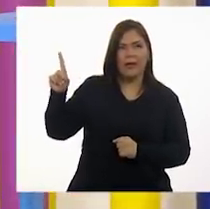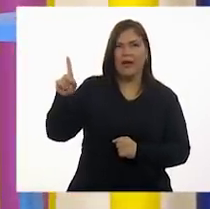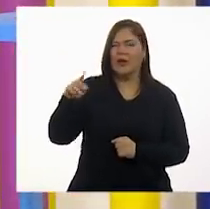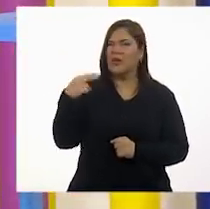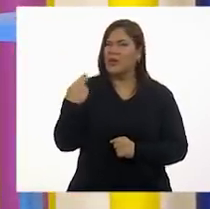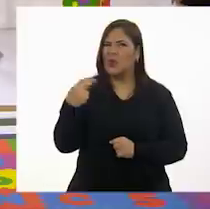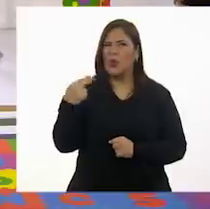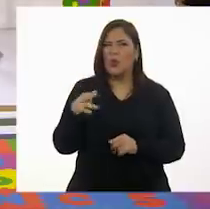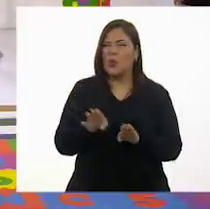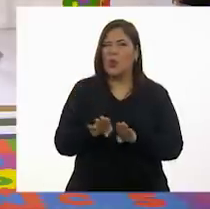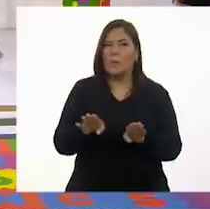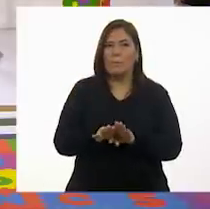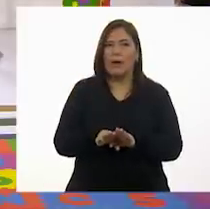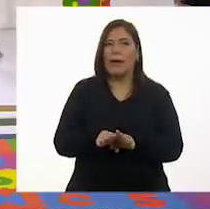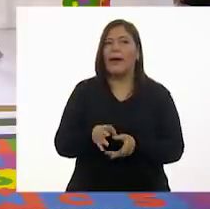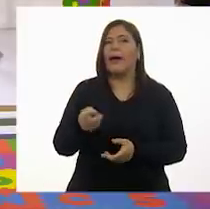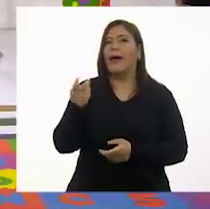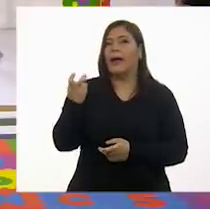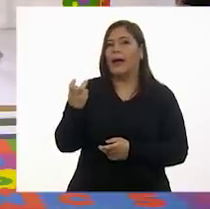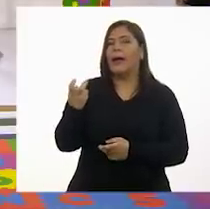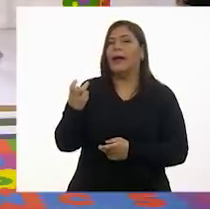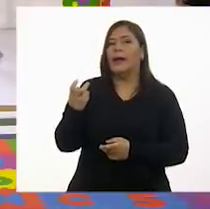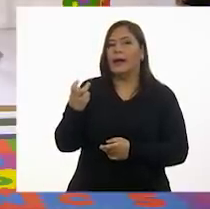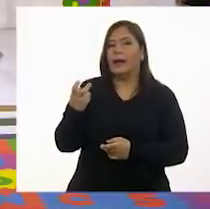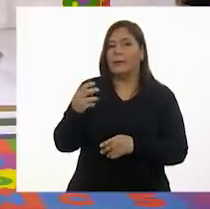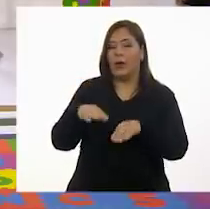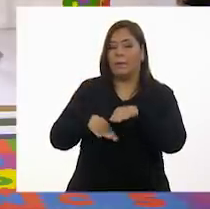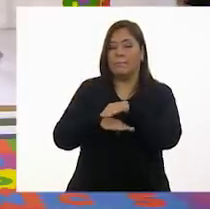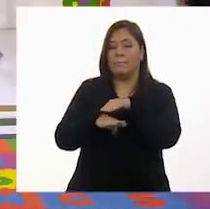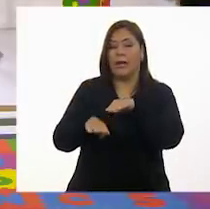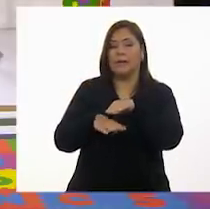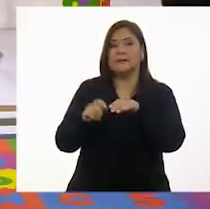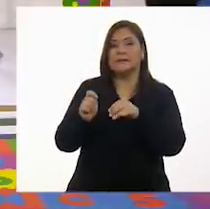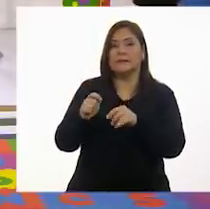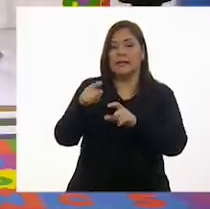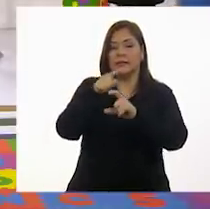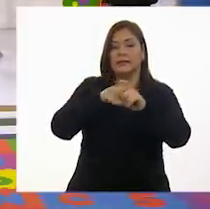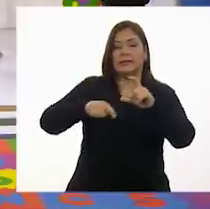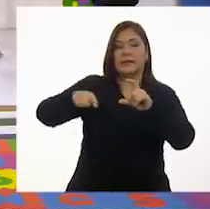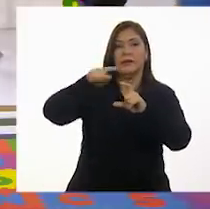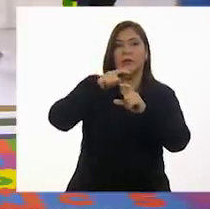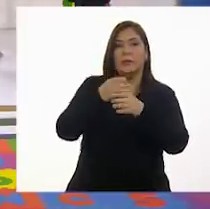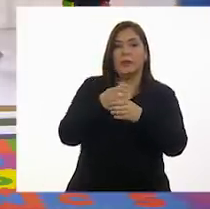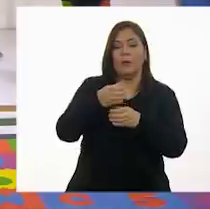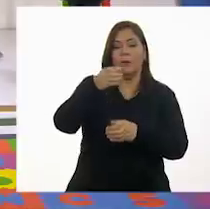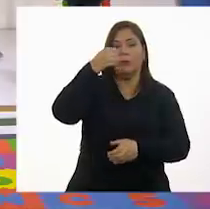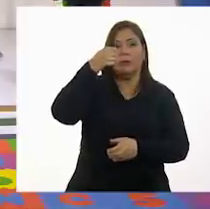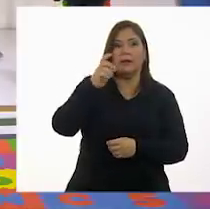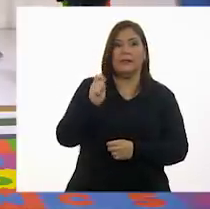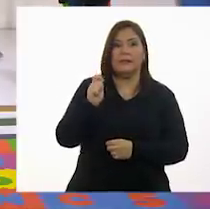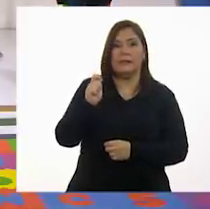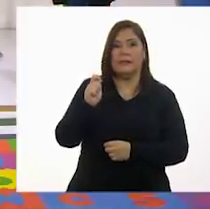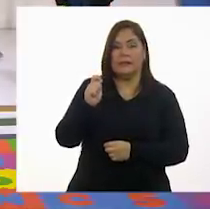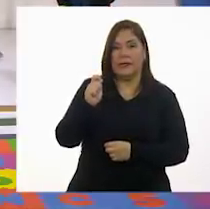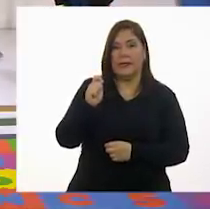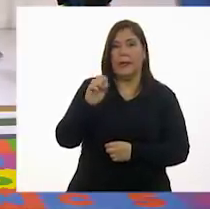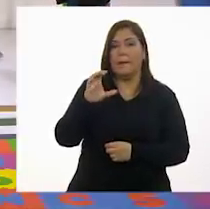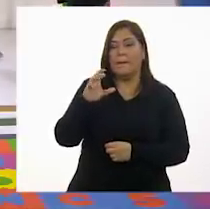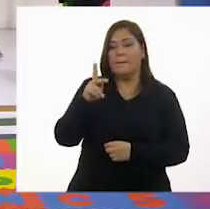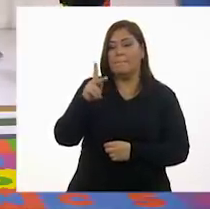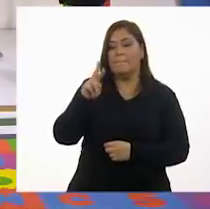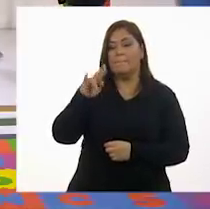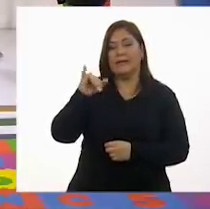llame? Pues eso tiene como bases círculos, entonces posiblemente sea un prisma circular. Prisma circular.